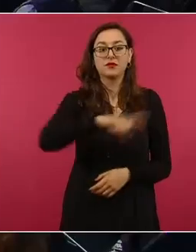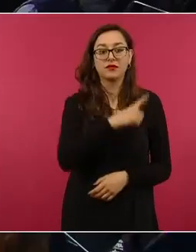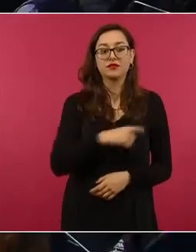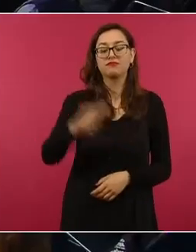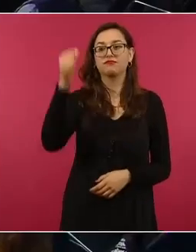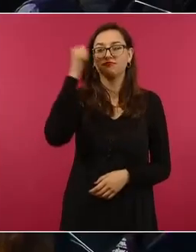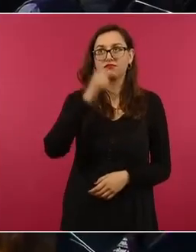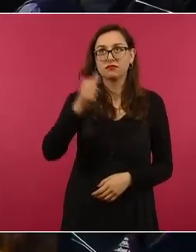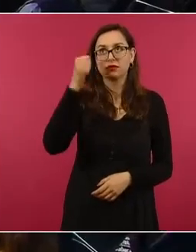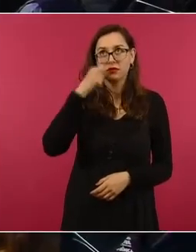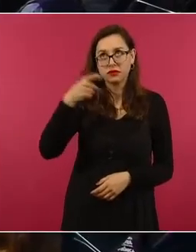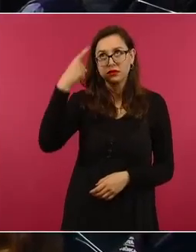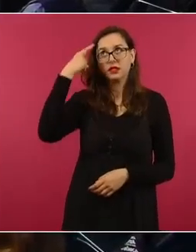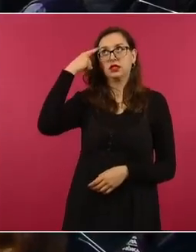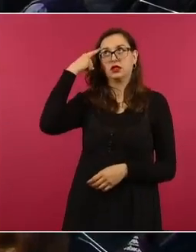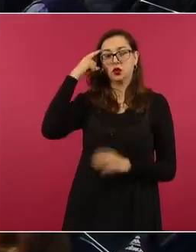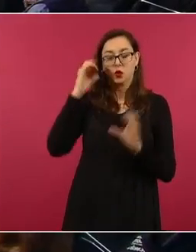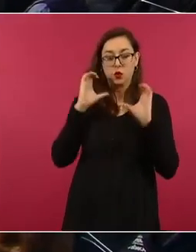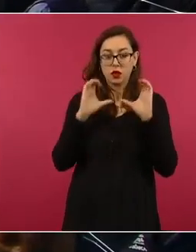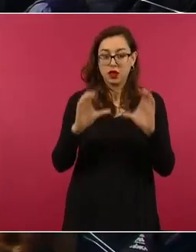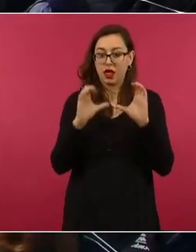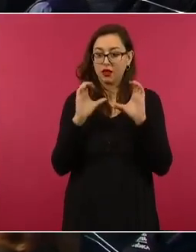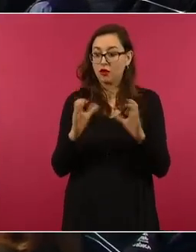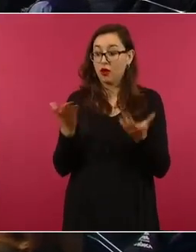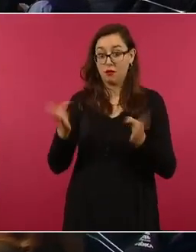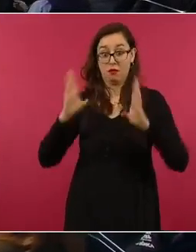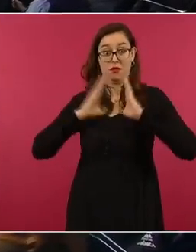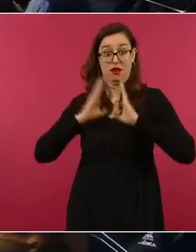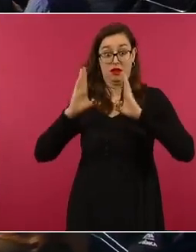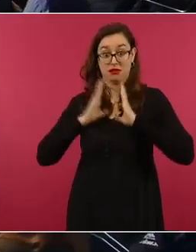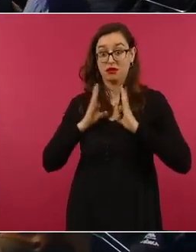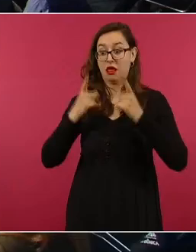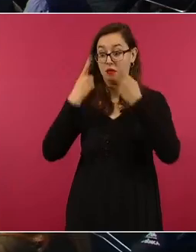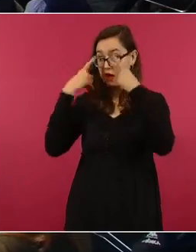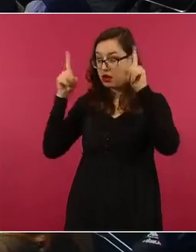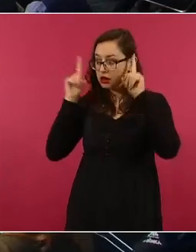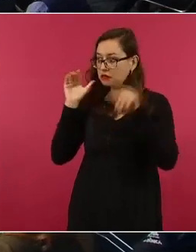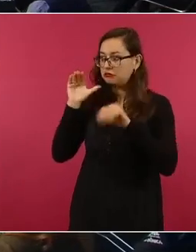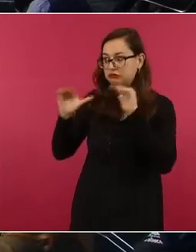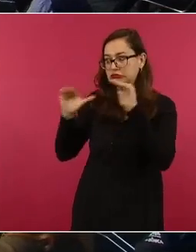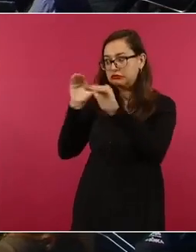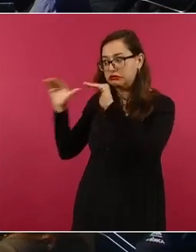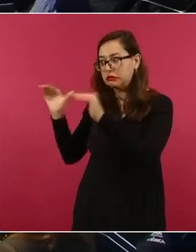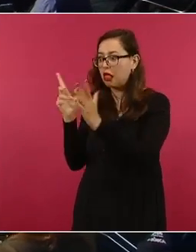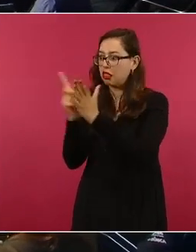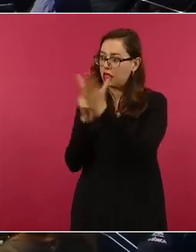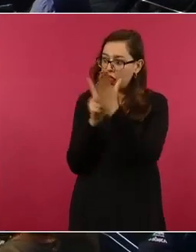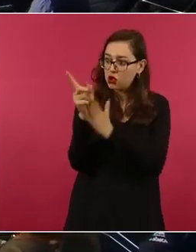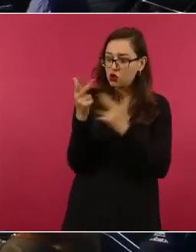del ejército de que no se deben de violar derechos humanos,